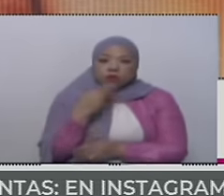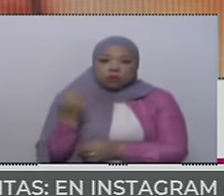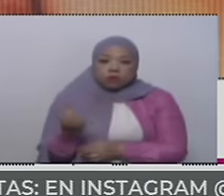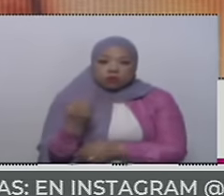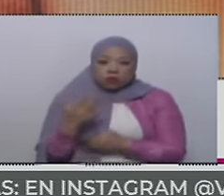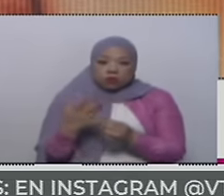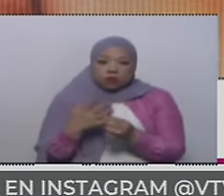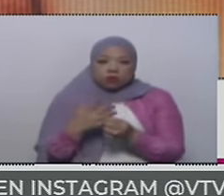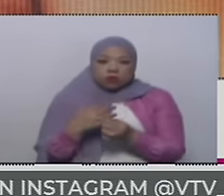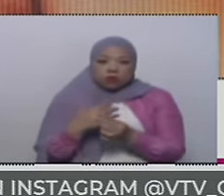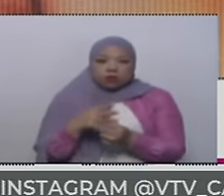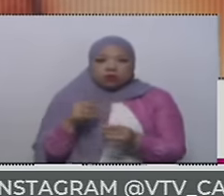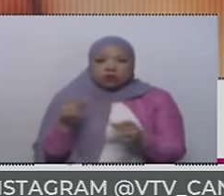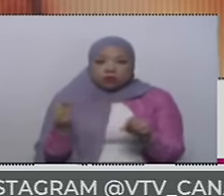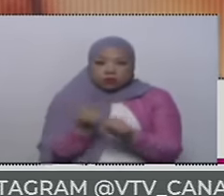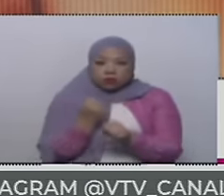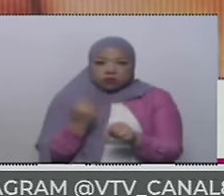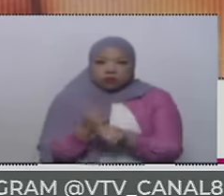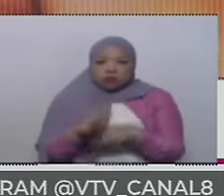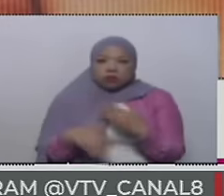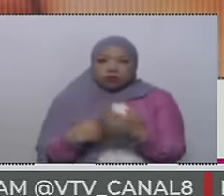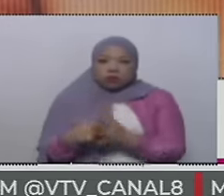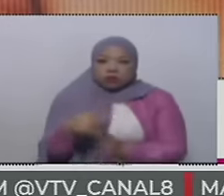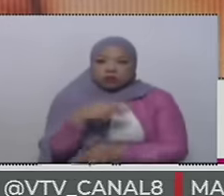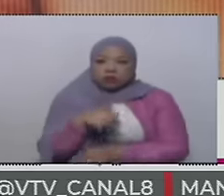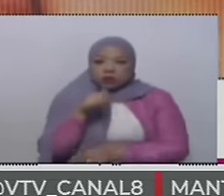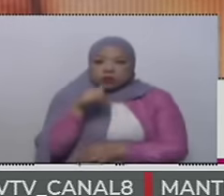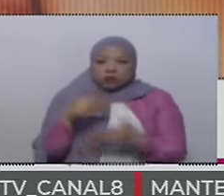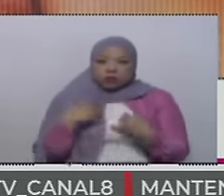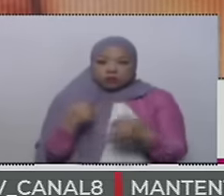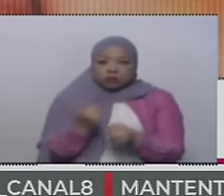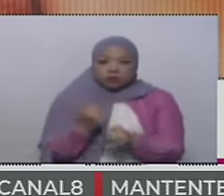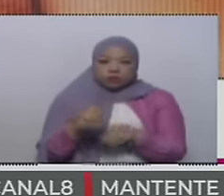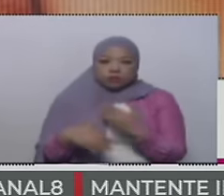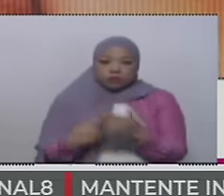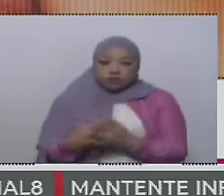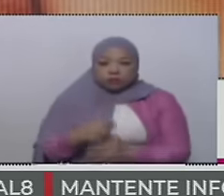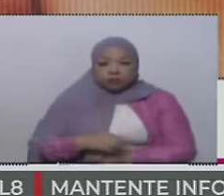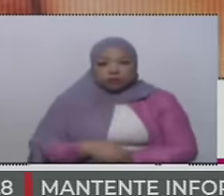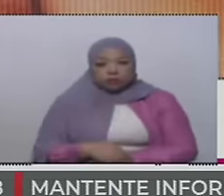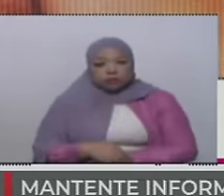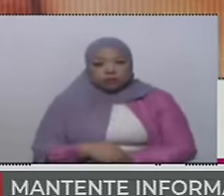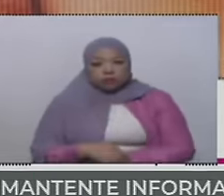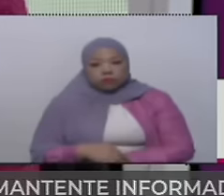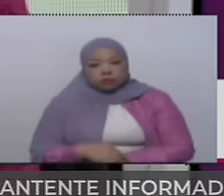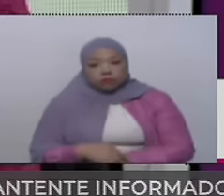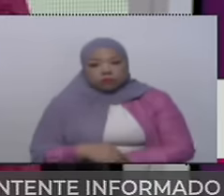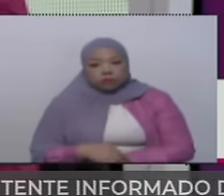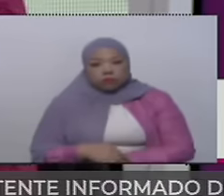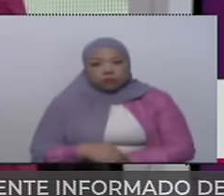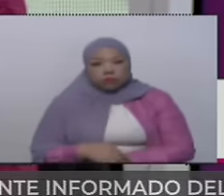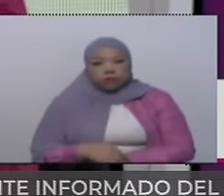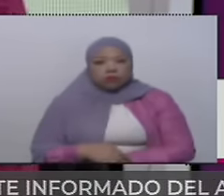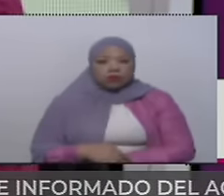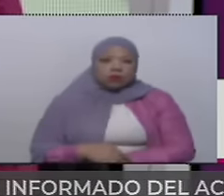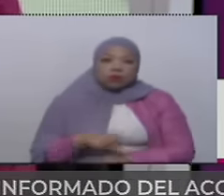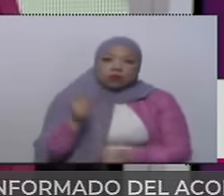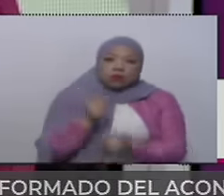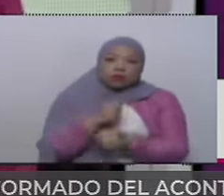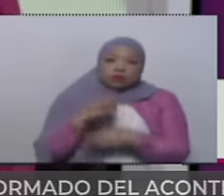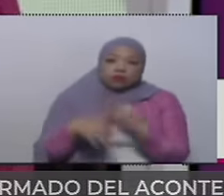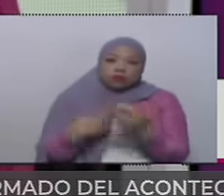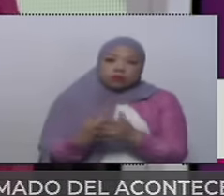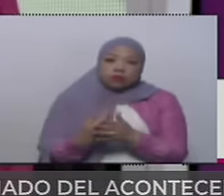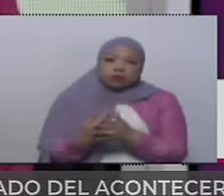todavía. Doctora Emilena. Saludos, presidente. Realmente la motivación